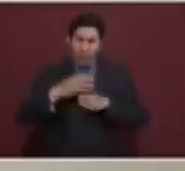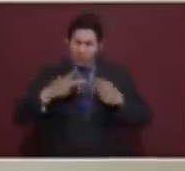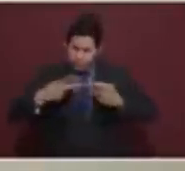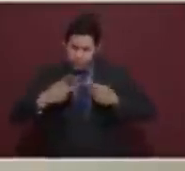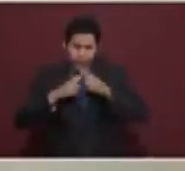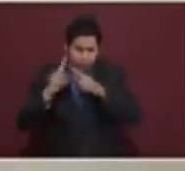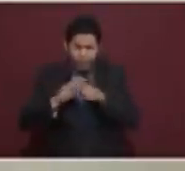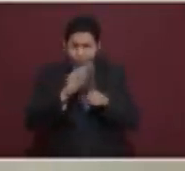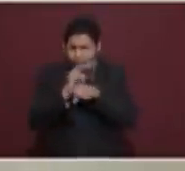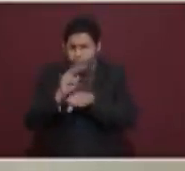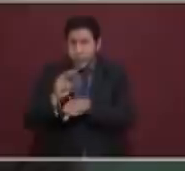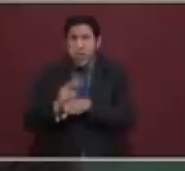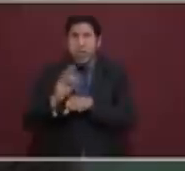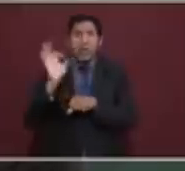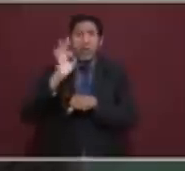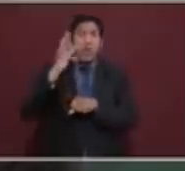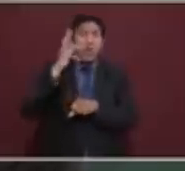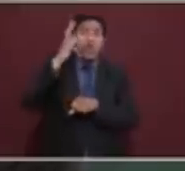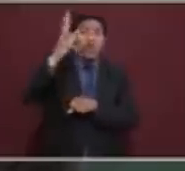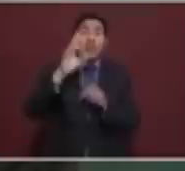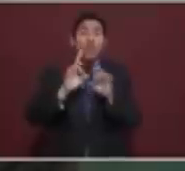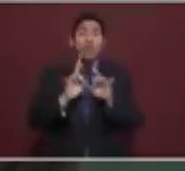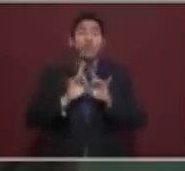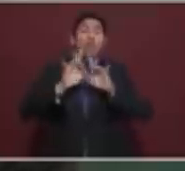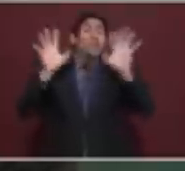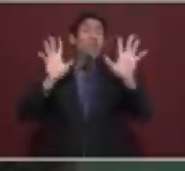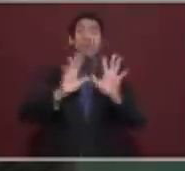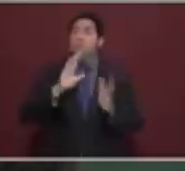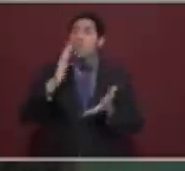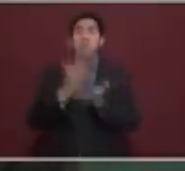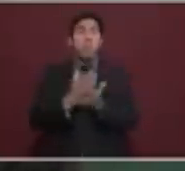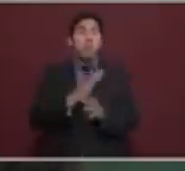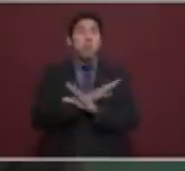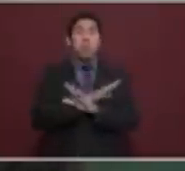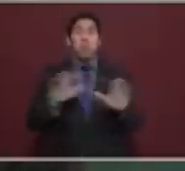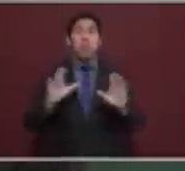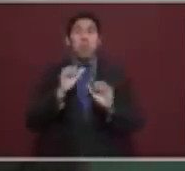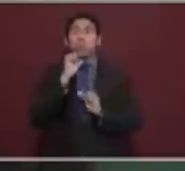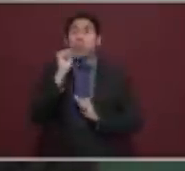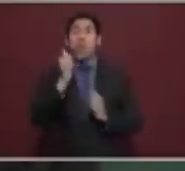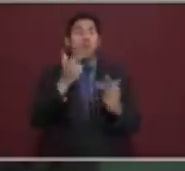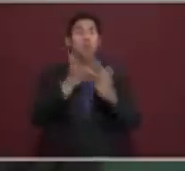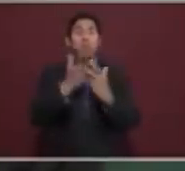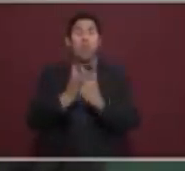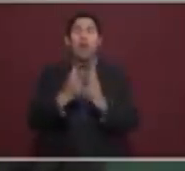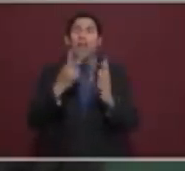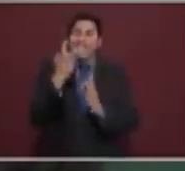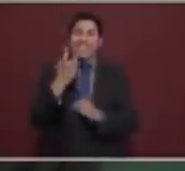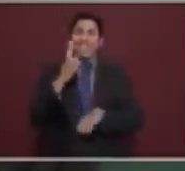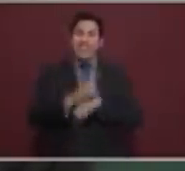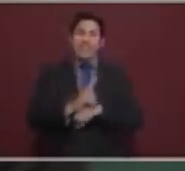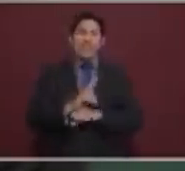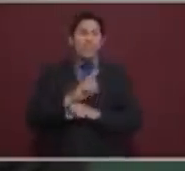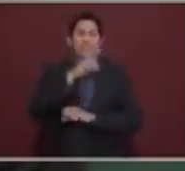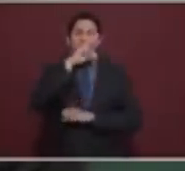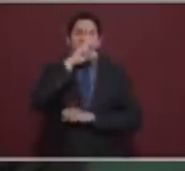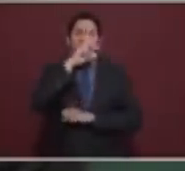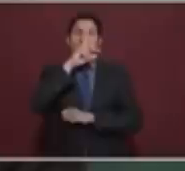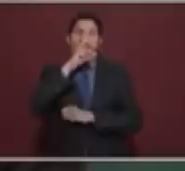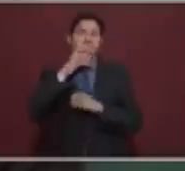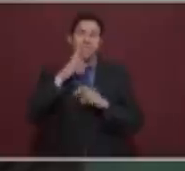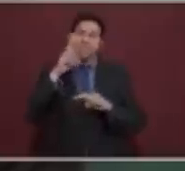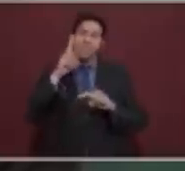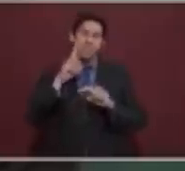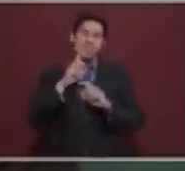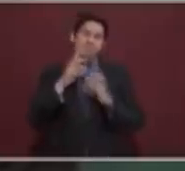el día que no tengamos que preocuparnos por la estadística de incidencia criminal ese día significará